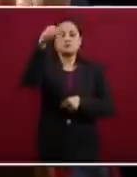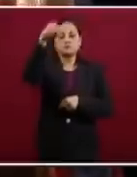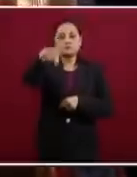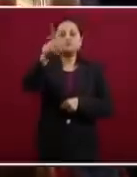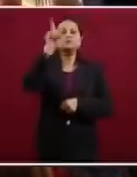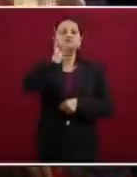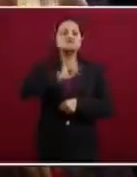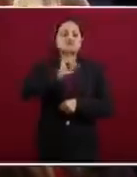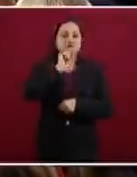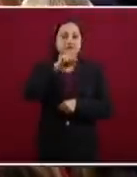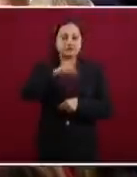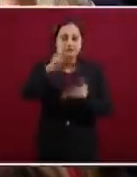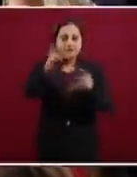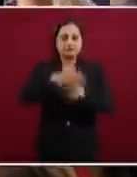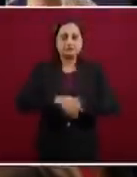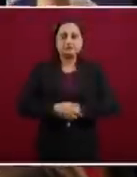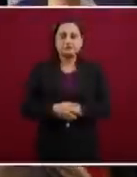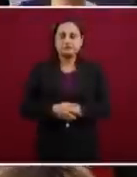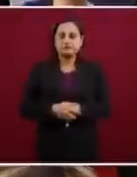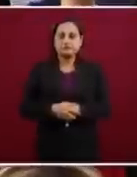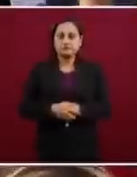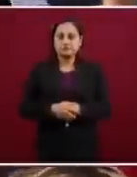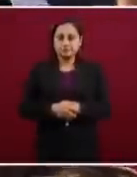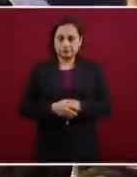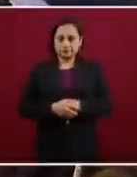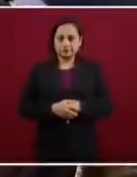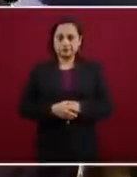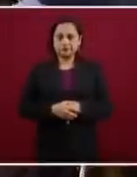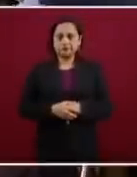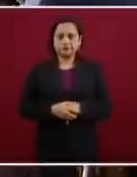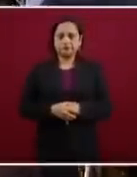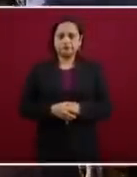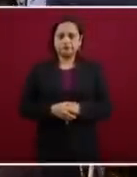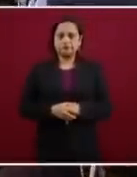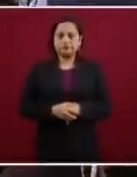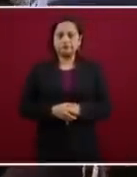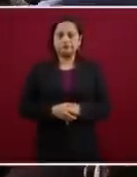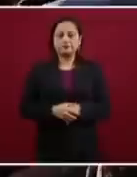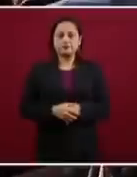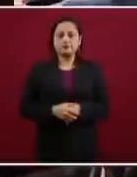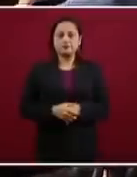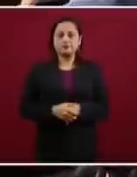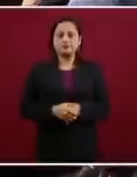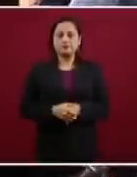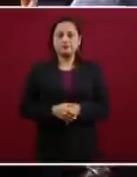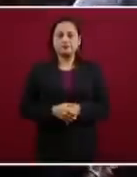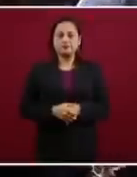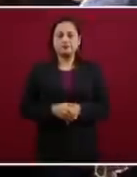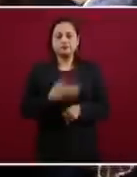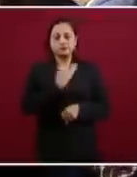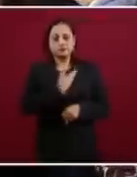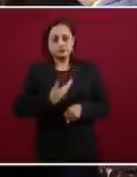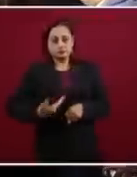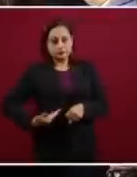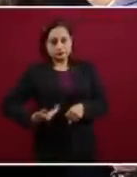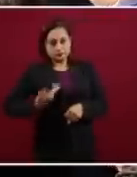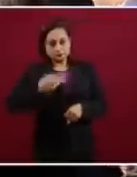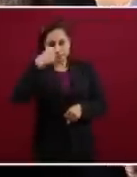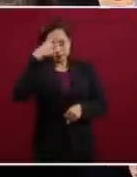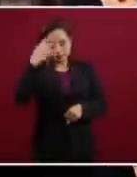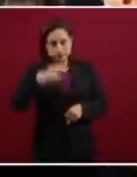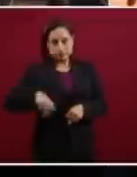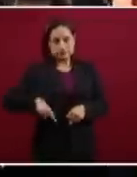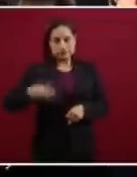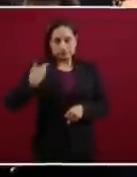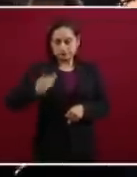mujeres además ya sí presidente del gobierno de méxico carlos